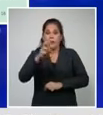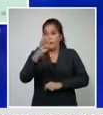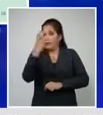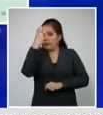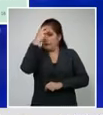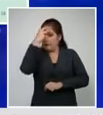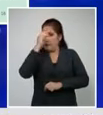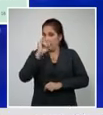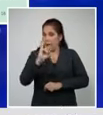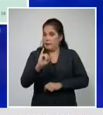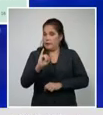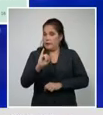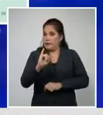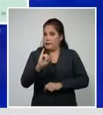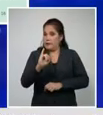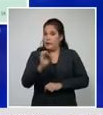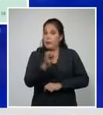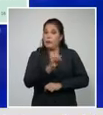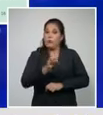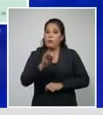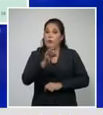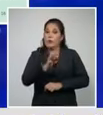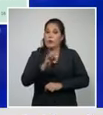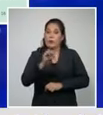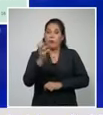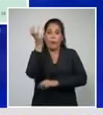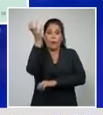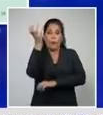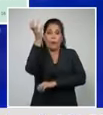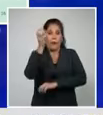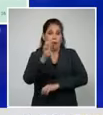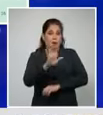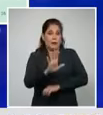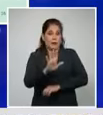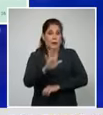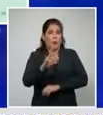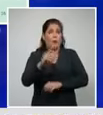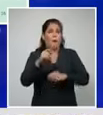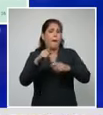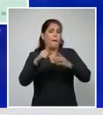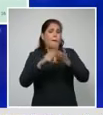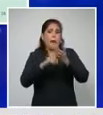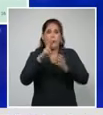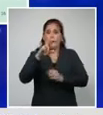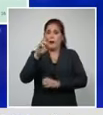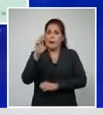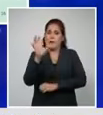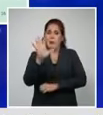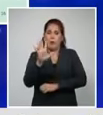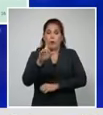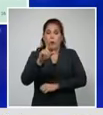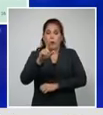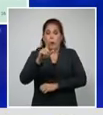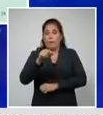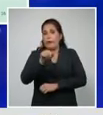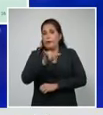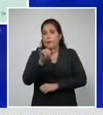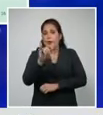6, el municipio Mella con 5, Palma Soriano con 4 y San Luis con 1.